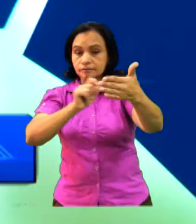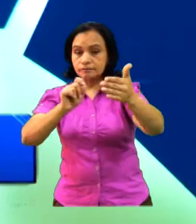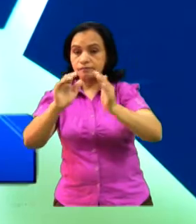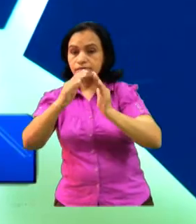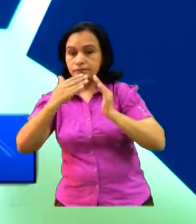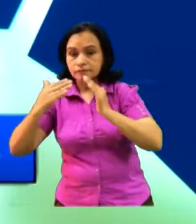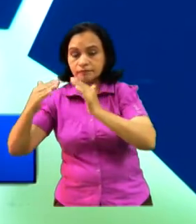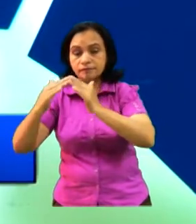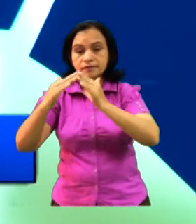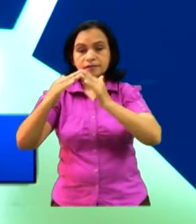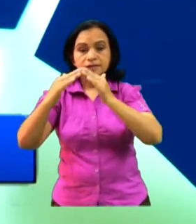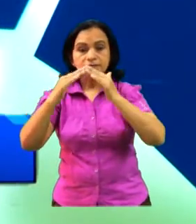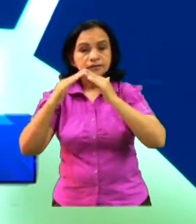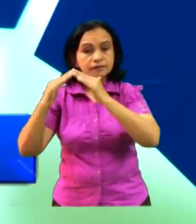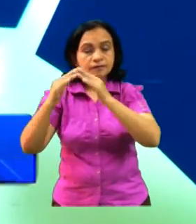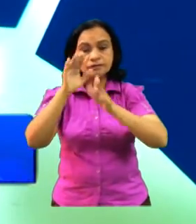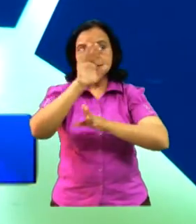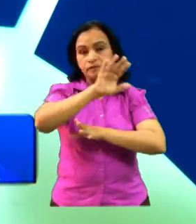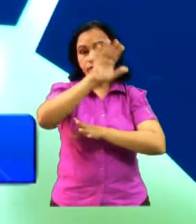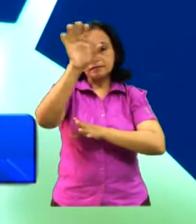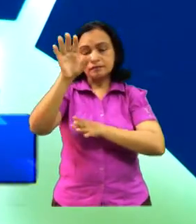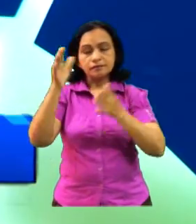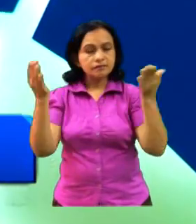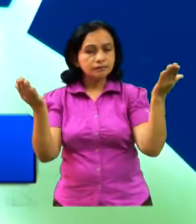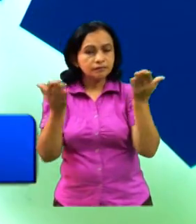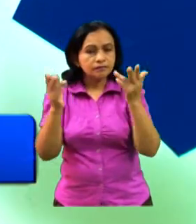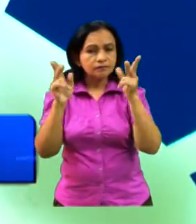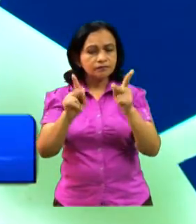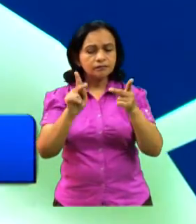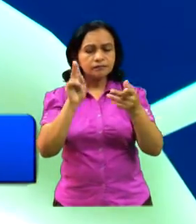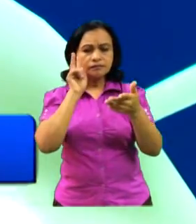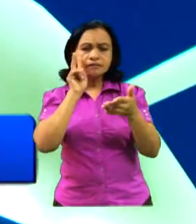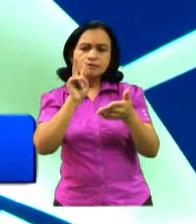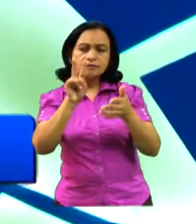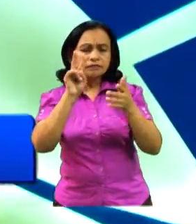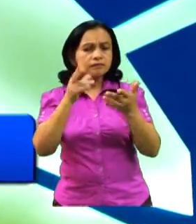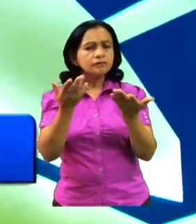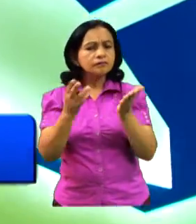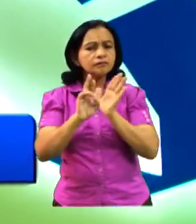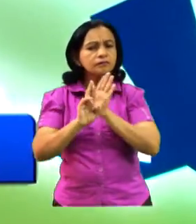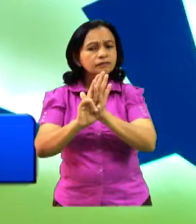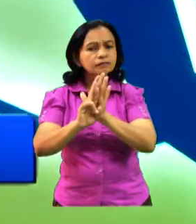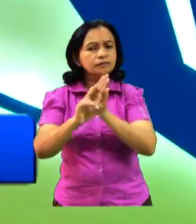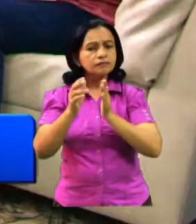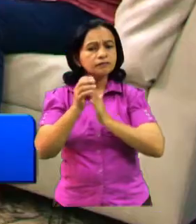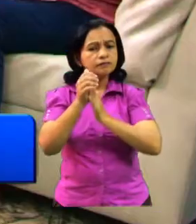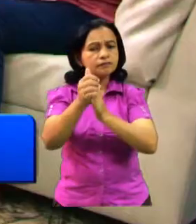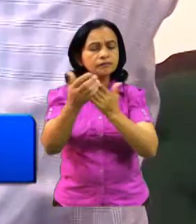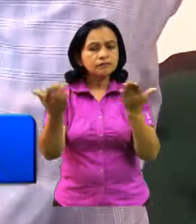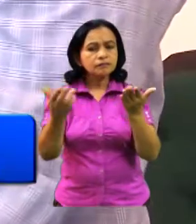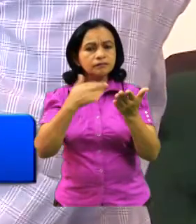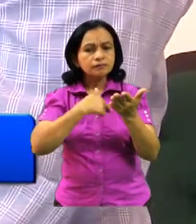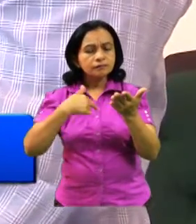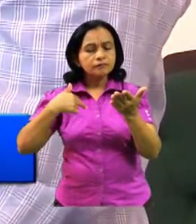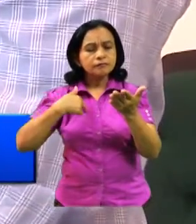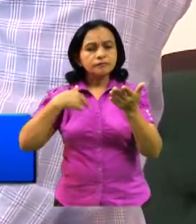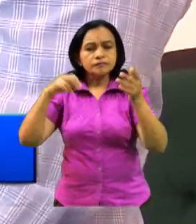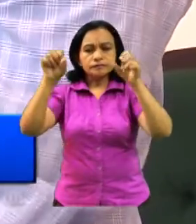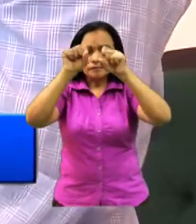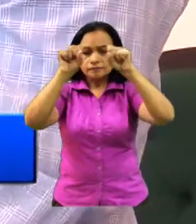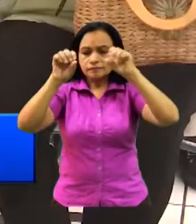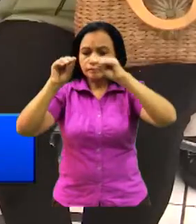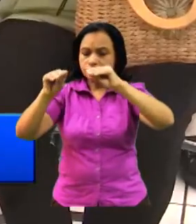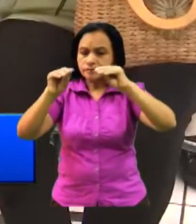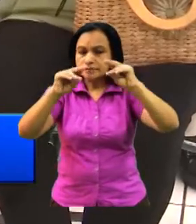el barrio, desde la comunidad, desde el departamento, ¿cómo las personas han reaccionado y respondido a esta guía? Hemos ido a capacitar a